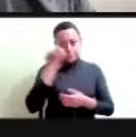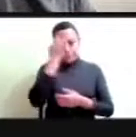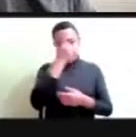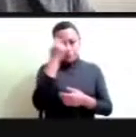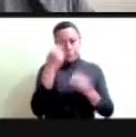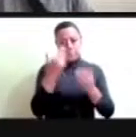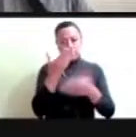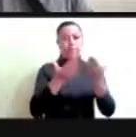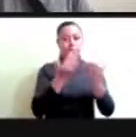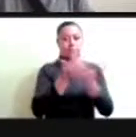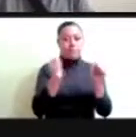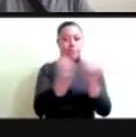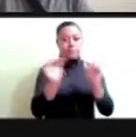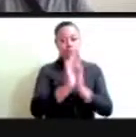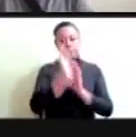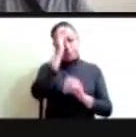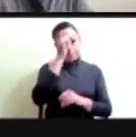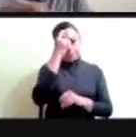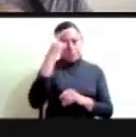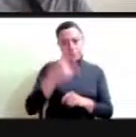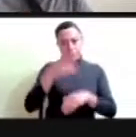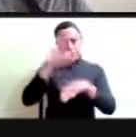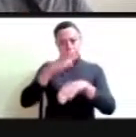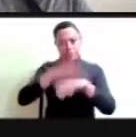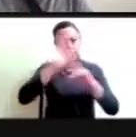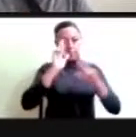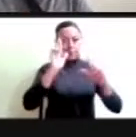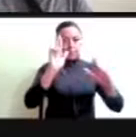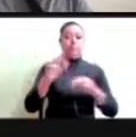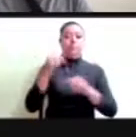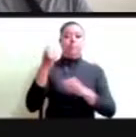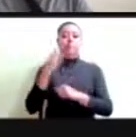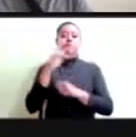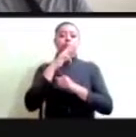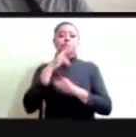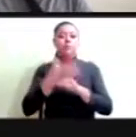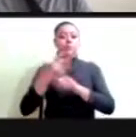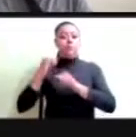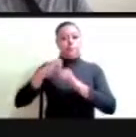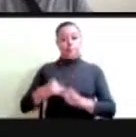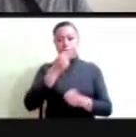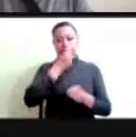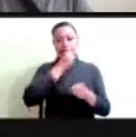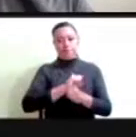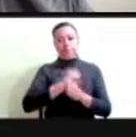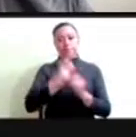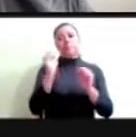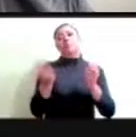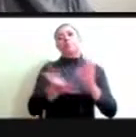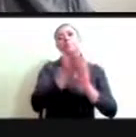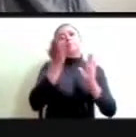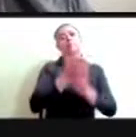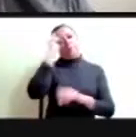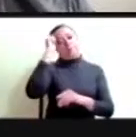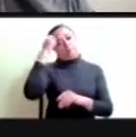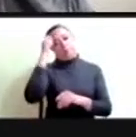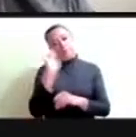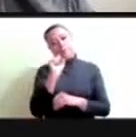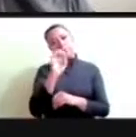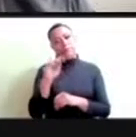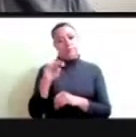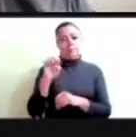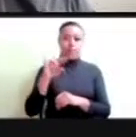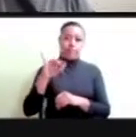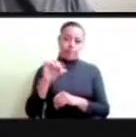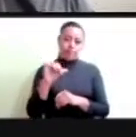se exhorta de manera respetuosa y en función de sus atribuciones a la Secretaría de Obras y Servicios y a la Secretaría de Movilidad, ambas de la Ciudad de México, para que tomen las